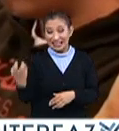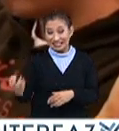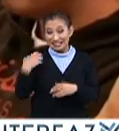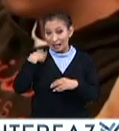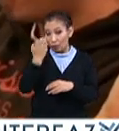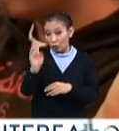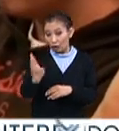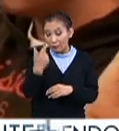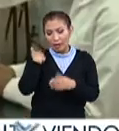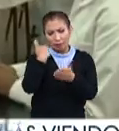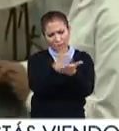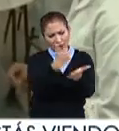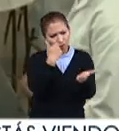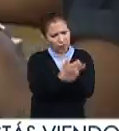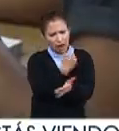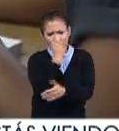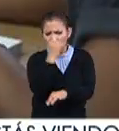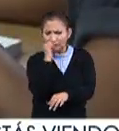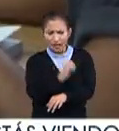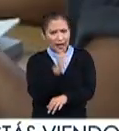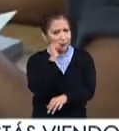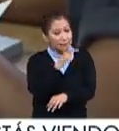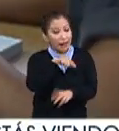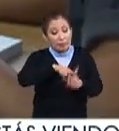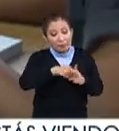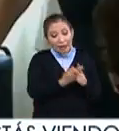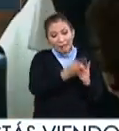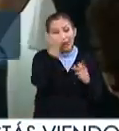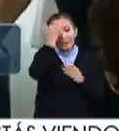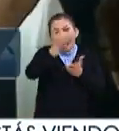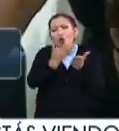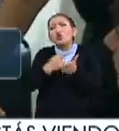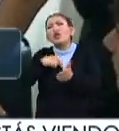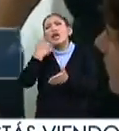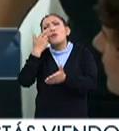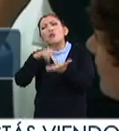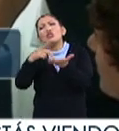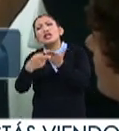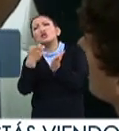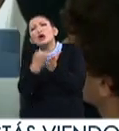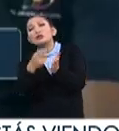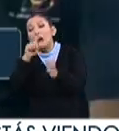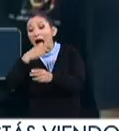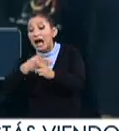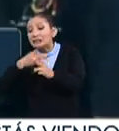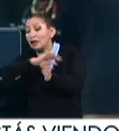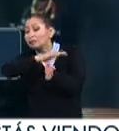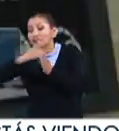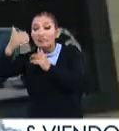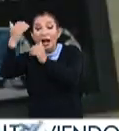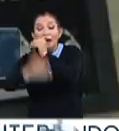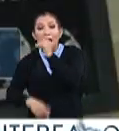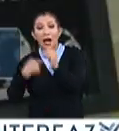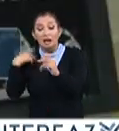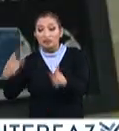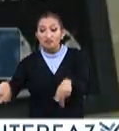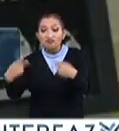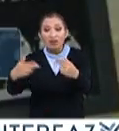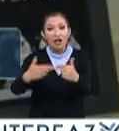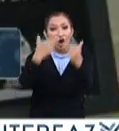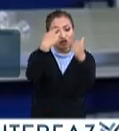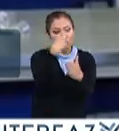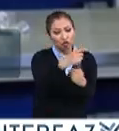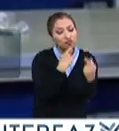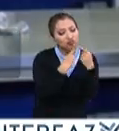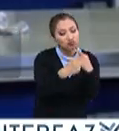institución acompaña a sus alumnos en todo momento, desde que llegan con la idea de un proyecto hasta su comercialización y vinculación a través de su